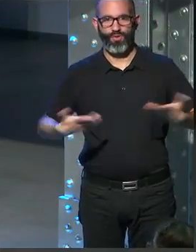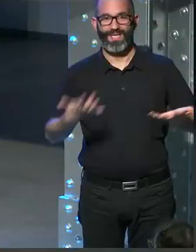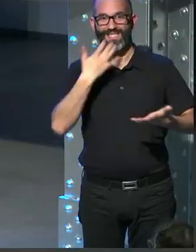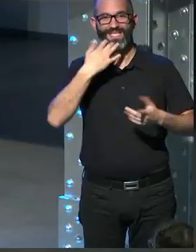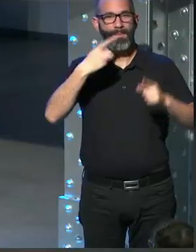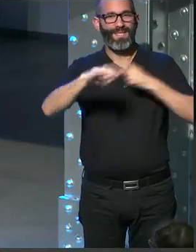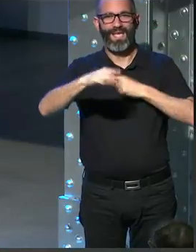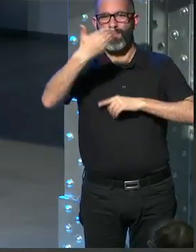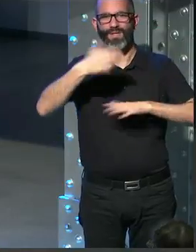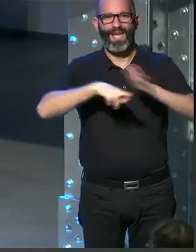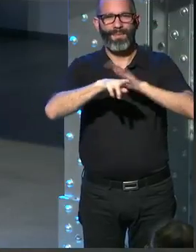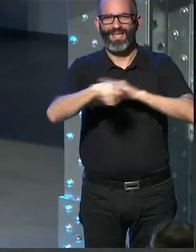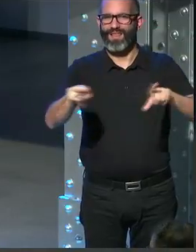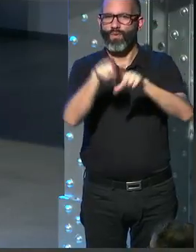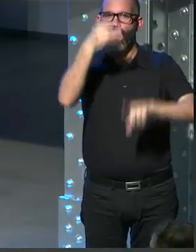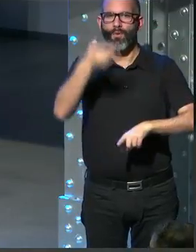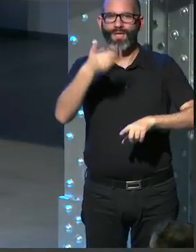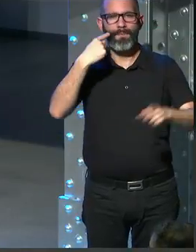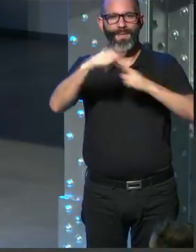da igual qué herramienta sea.